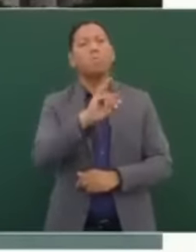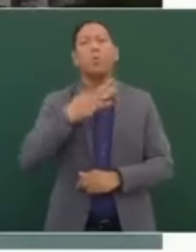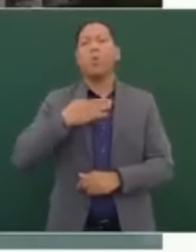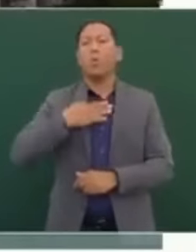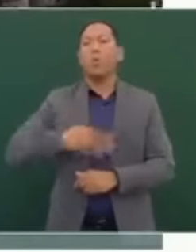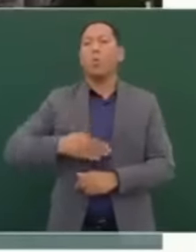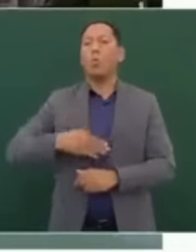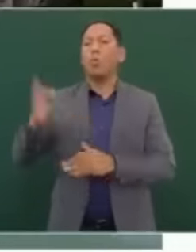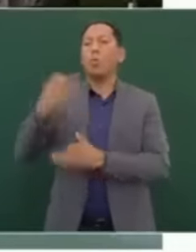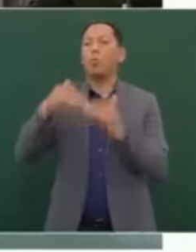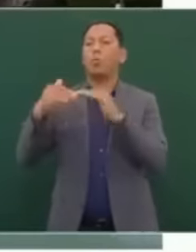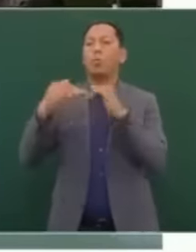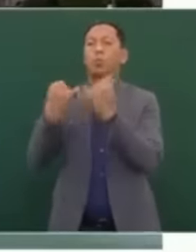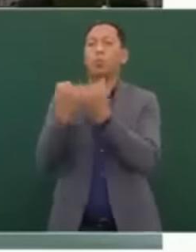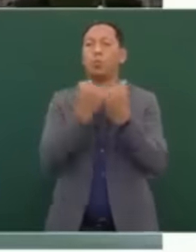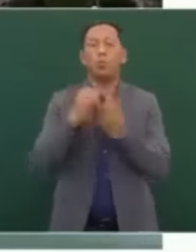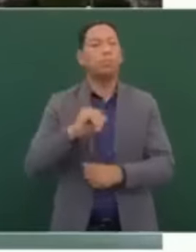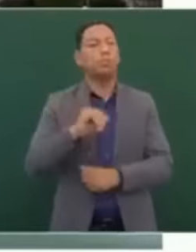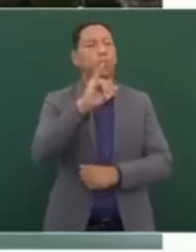democracia,